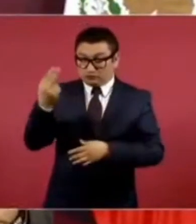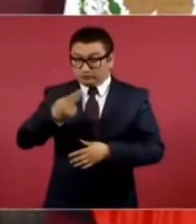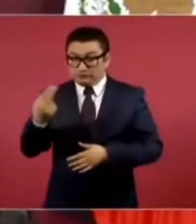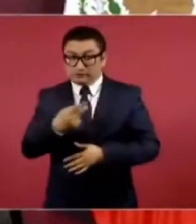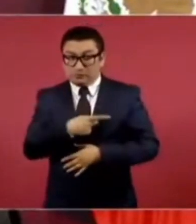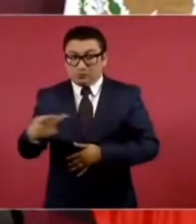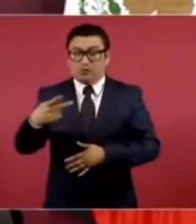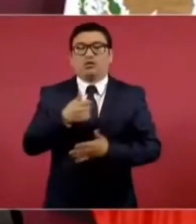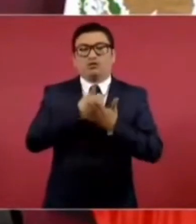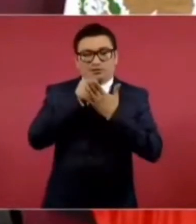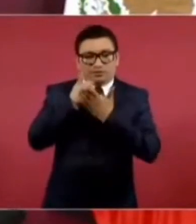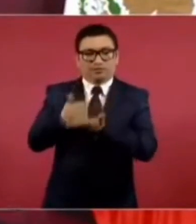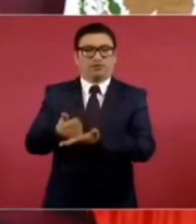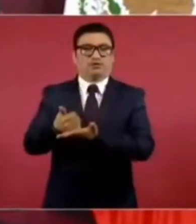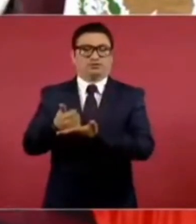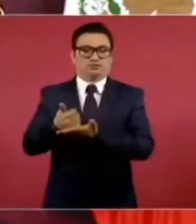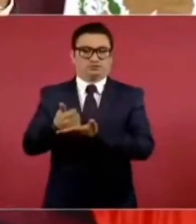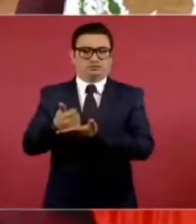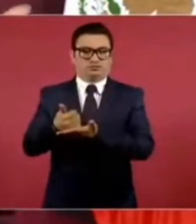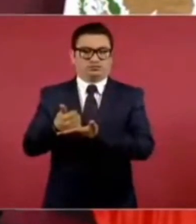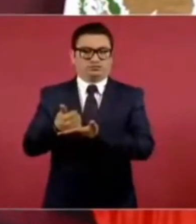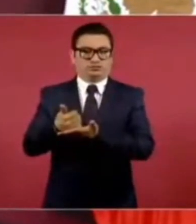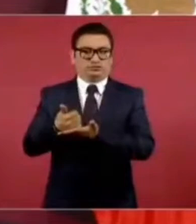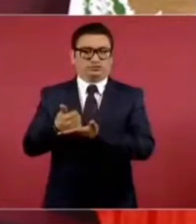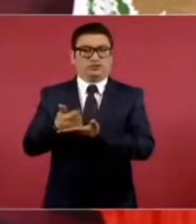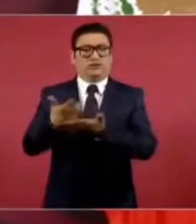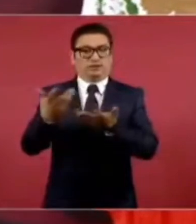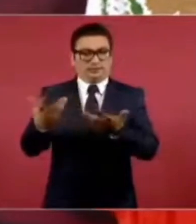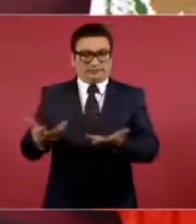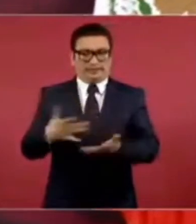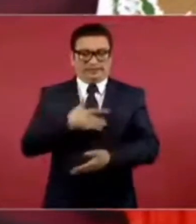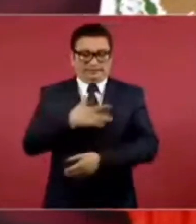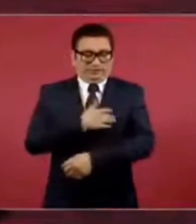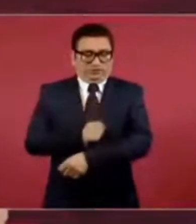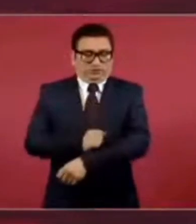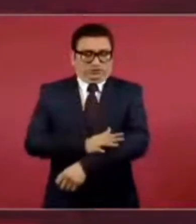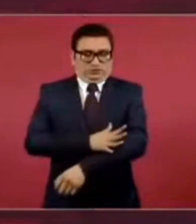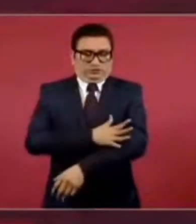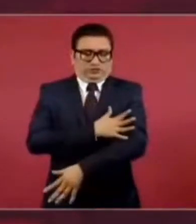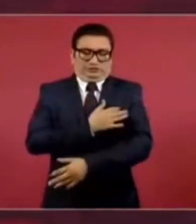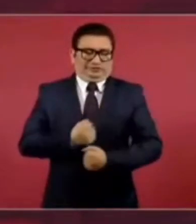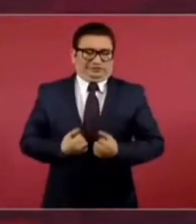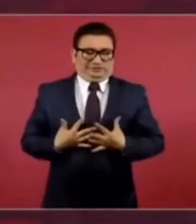al pobre. ¿Qué más satisfacción puede haber?